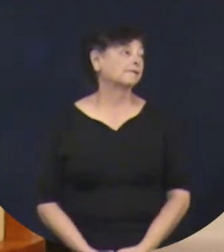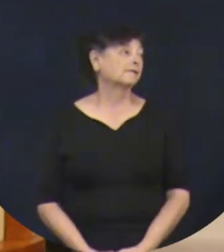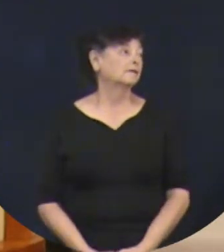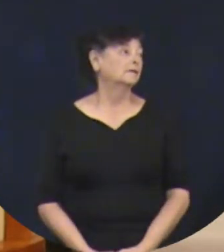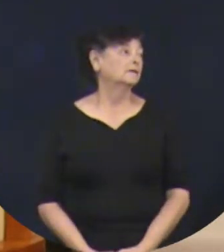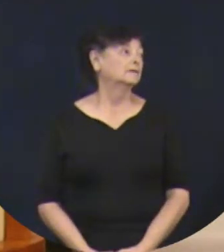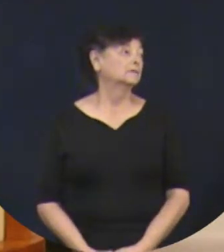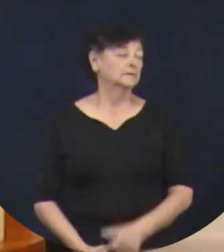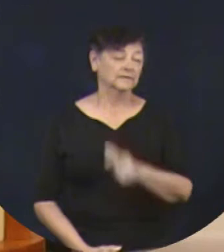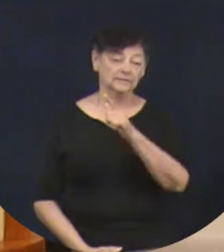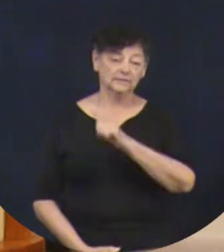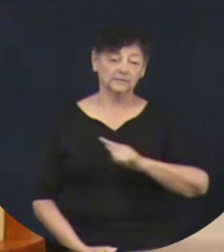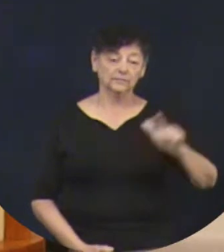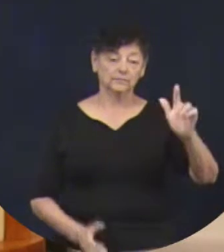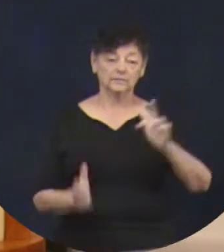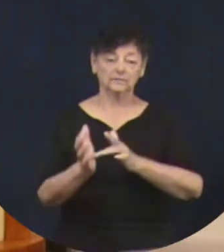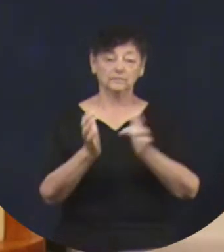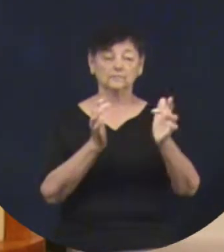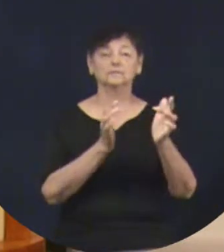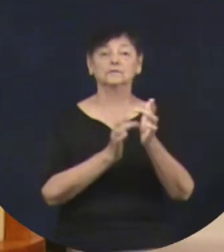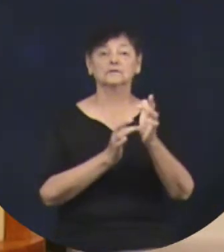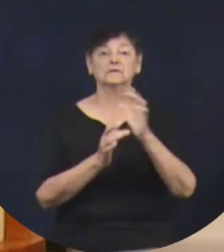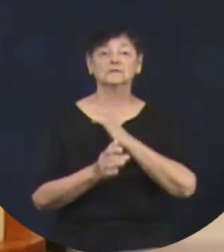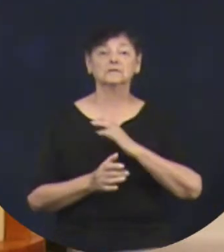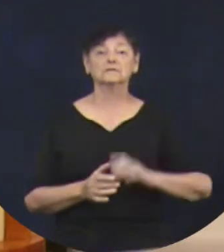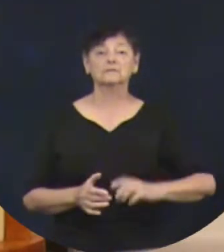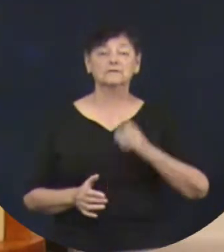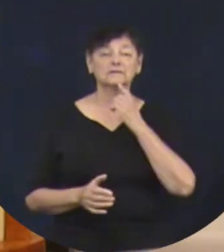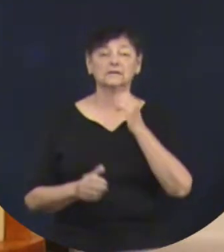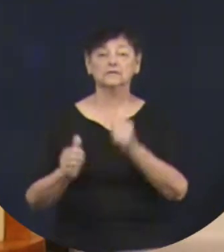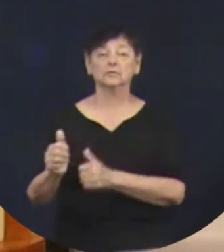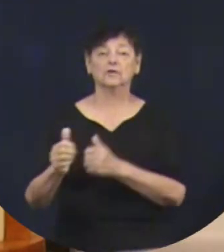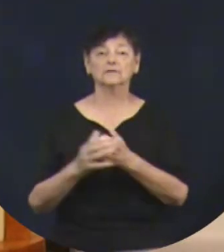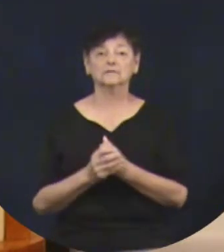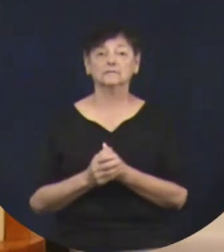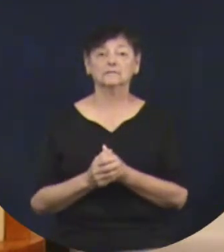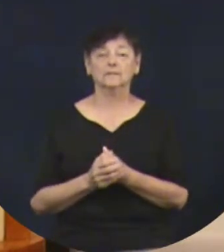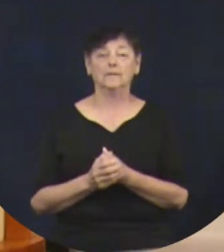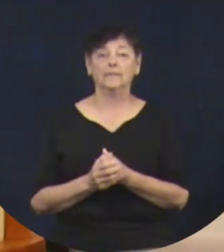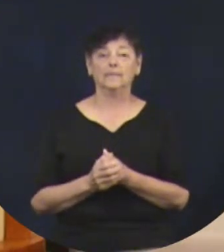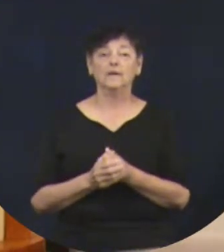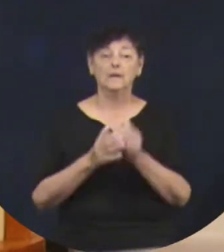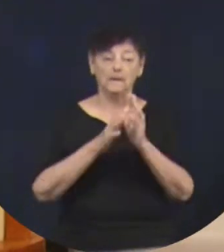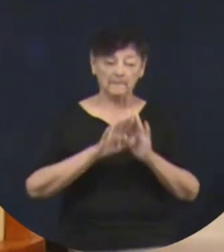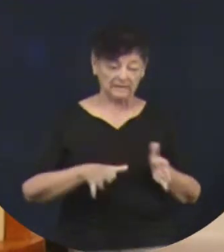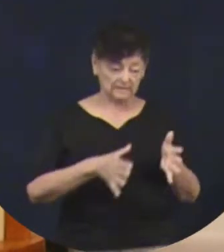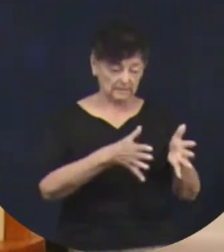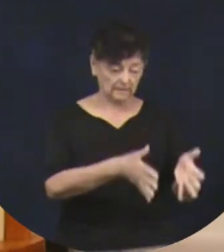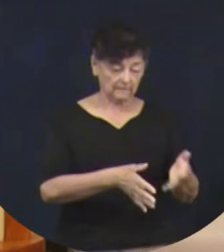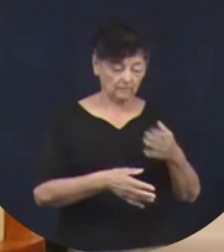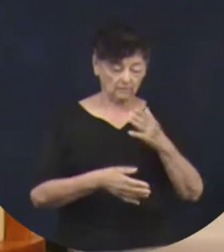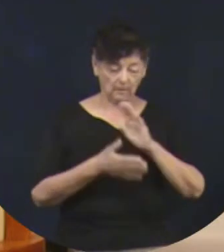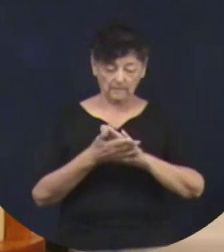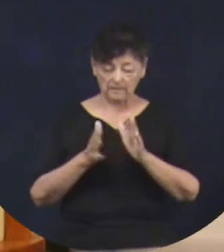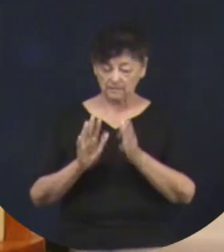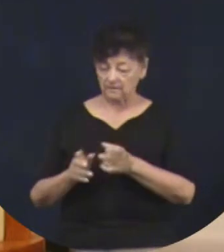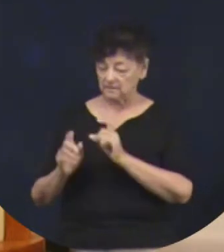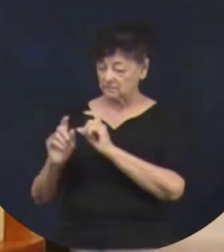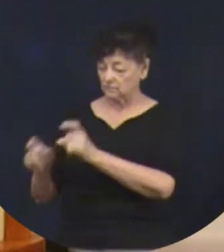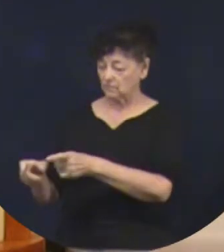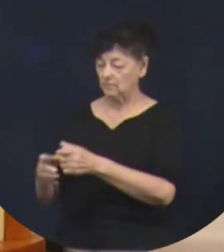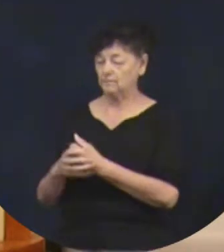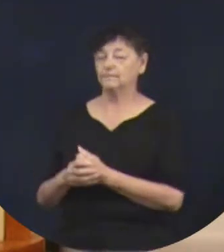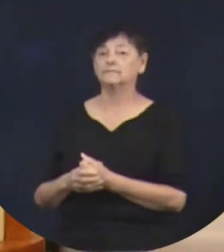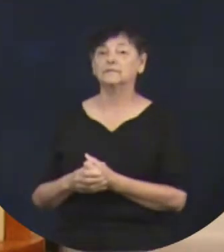Tuyo es el reino, tuyo el poder y la gloria por siempre, Señor. Señor Jesucristo, que dijiste a tus apóstoles, La paz os dejo, mi paz os